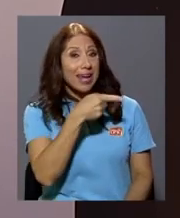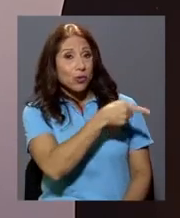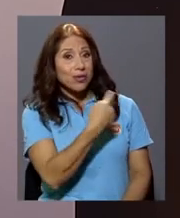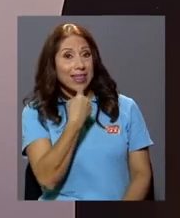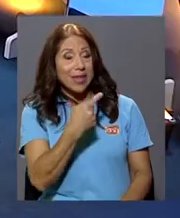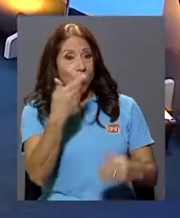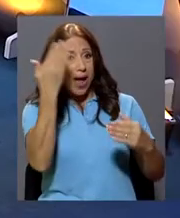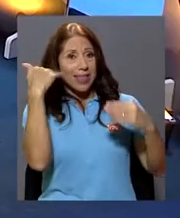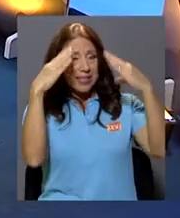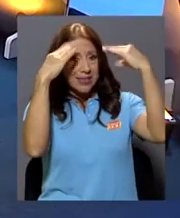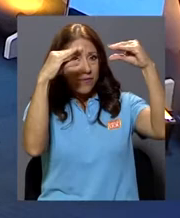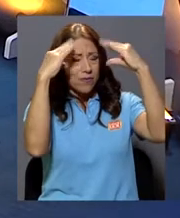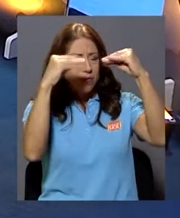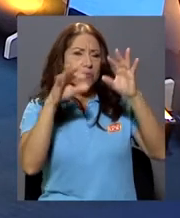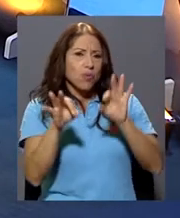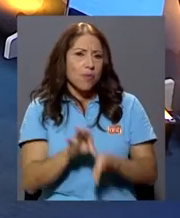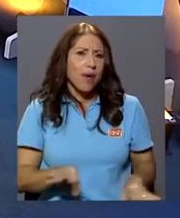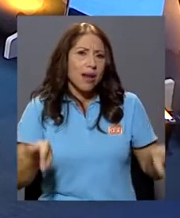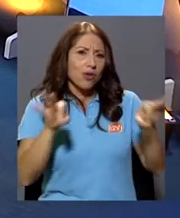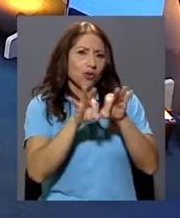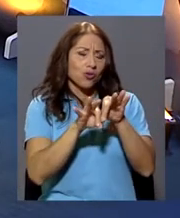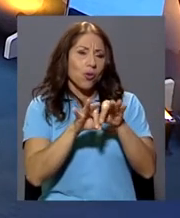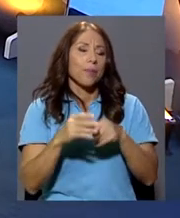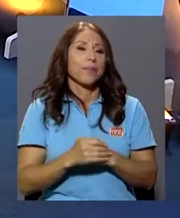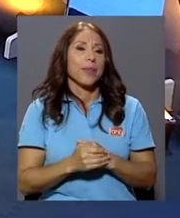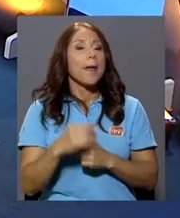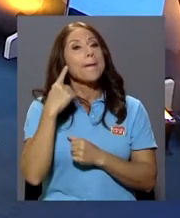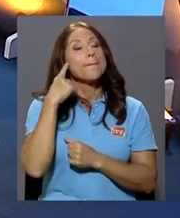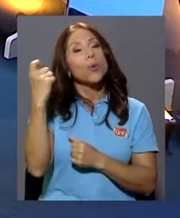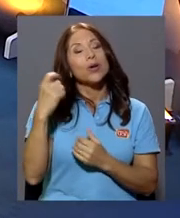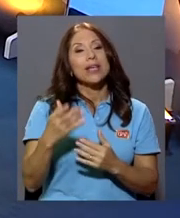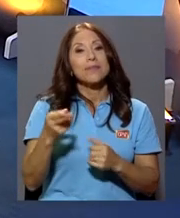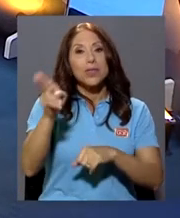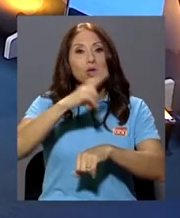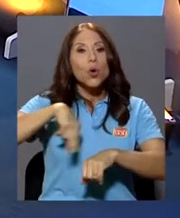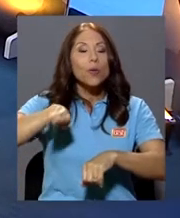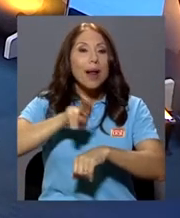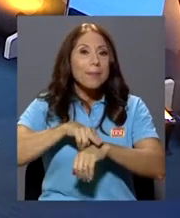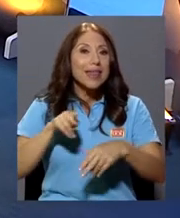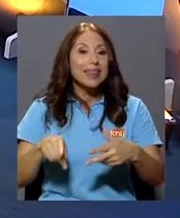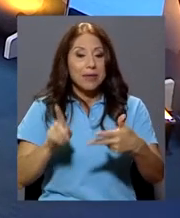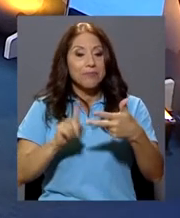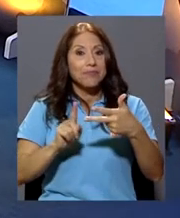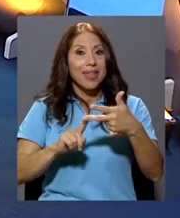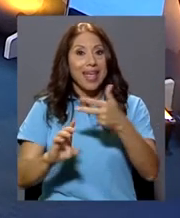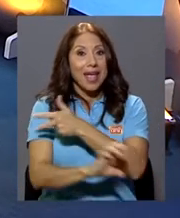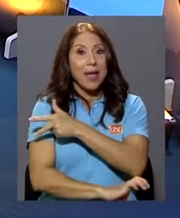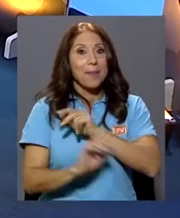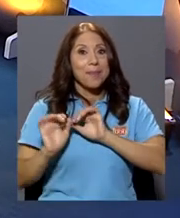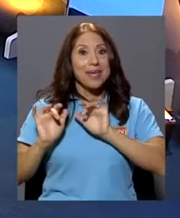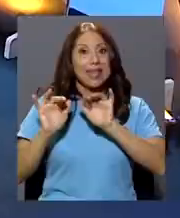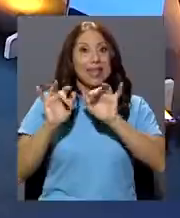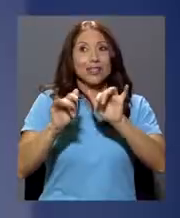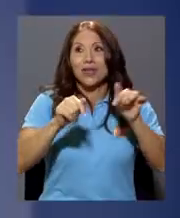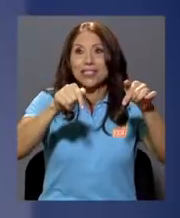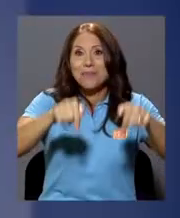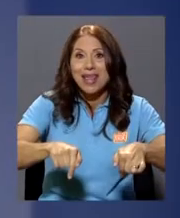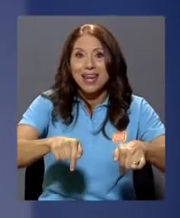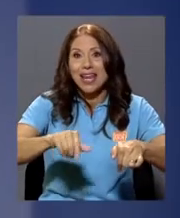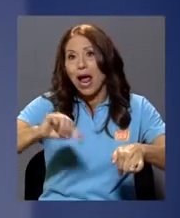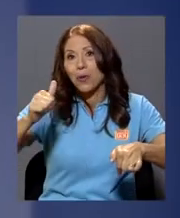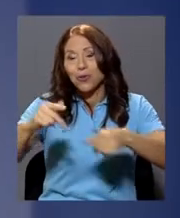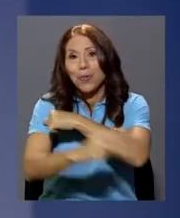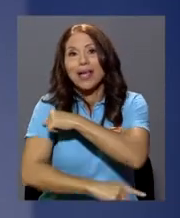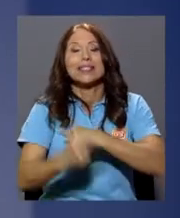daba anteriormente es muy, muy valioso en el sentido de que las migraciones normalmente han venido a los países a dar condiciones más bien